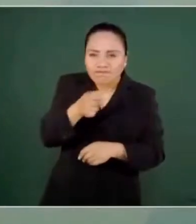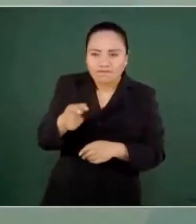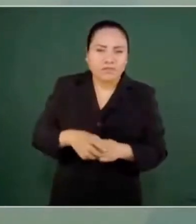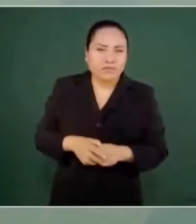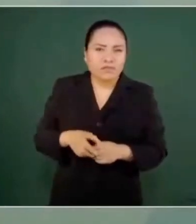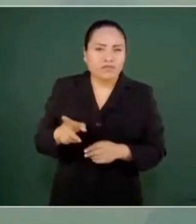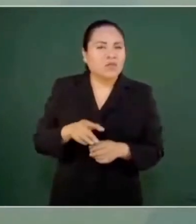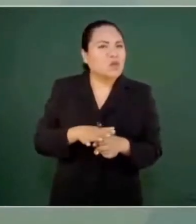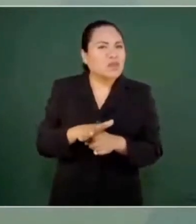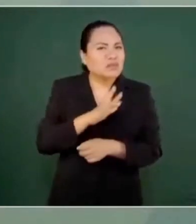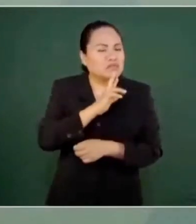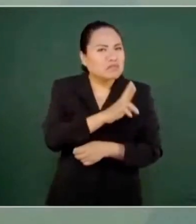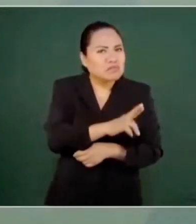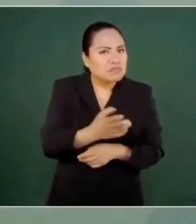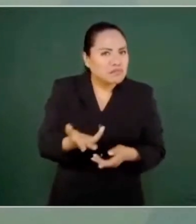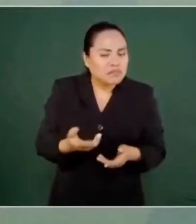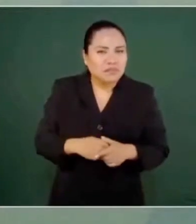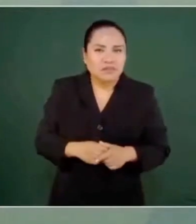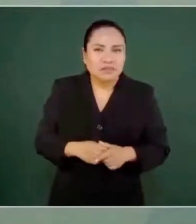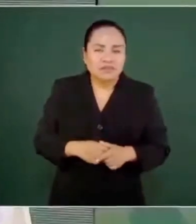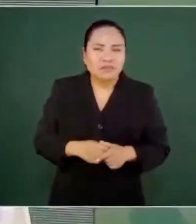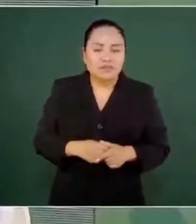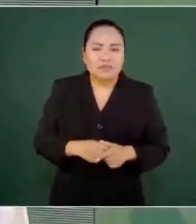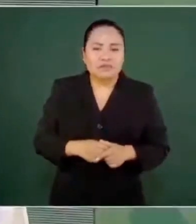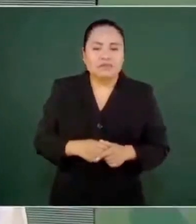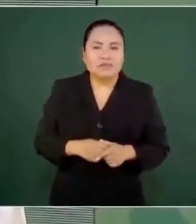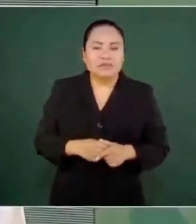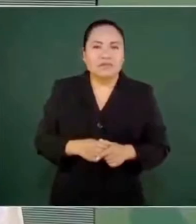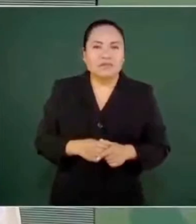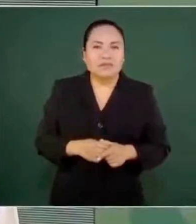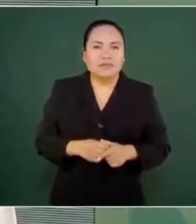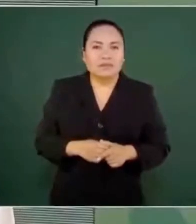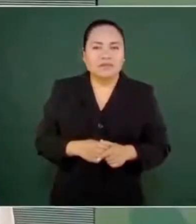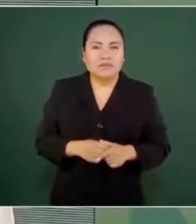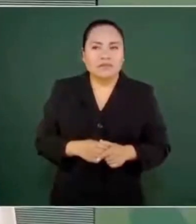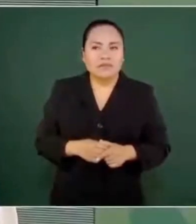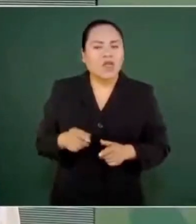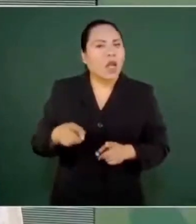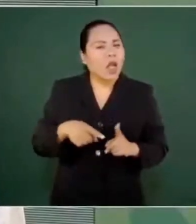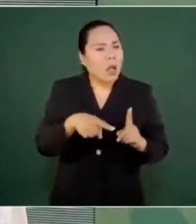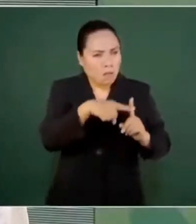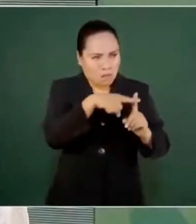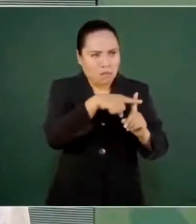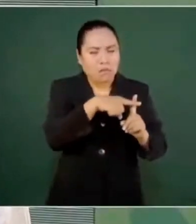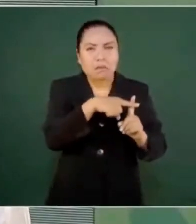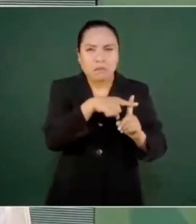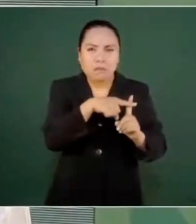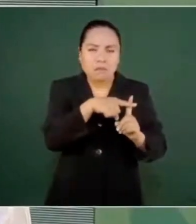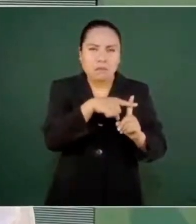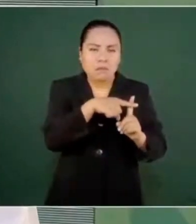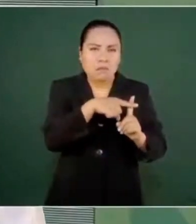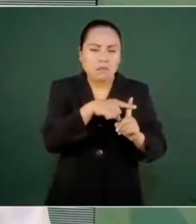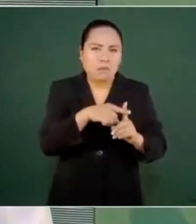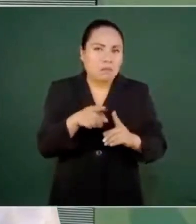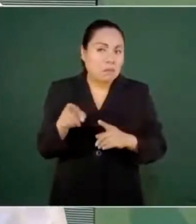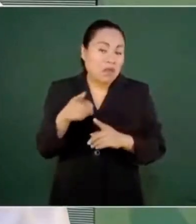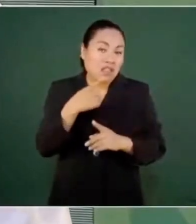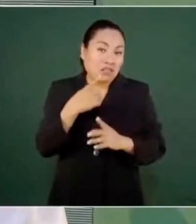respondieron de manera positiva. Ya